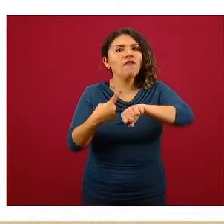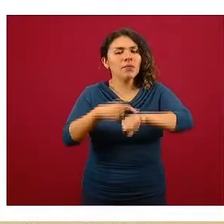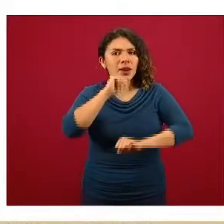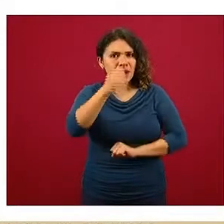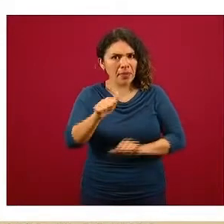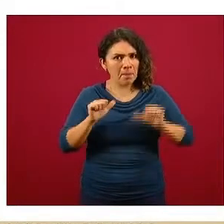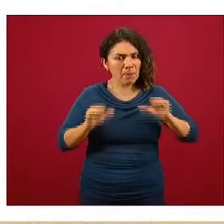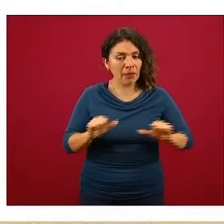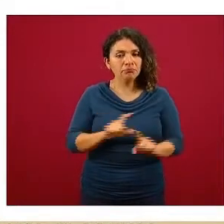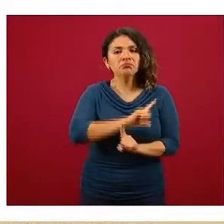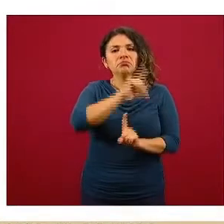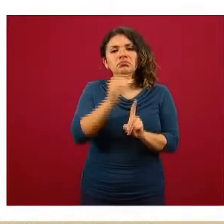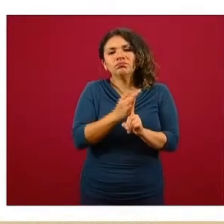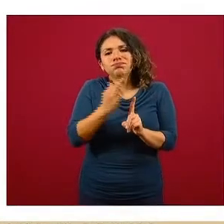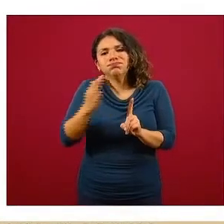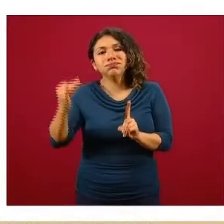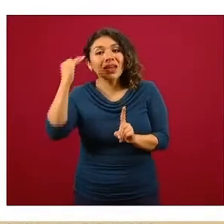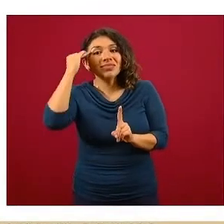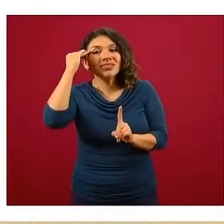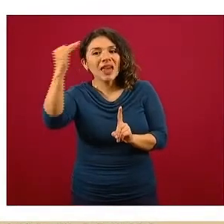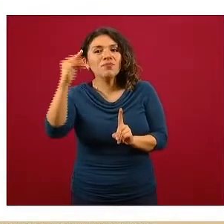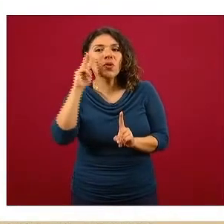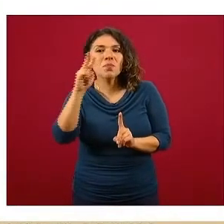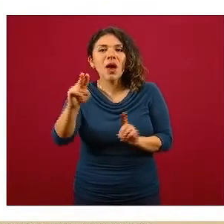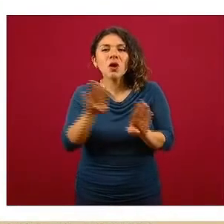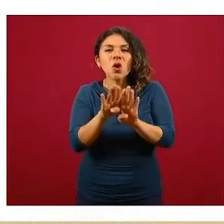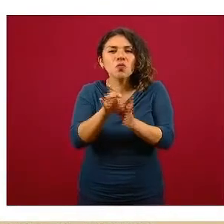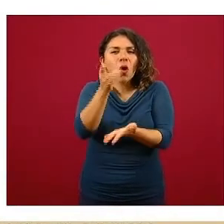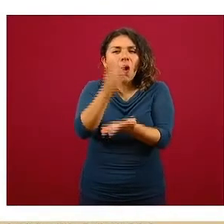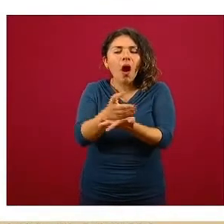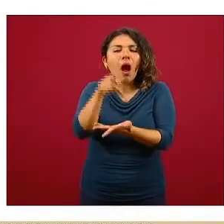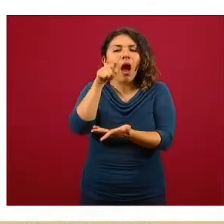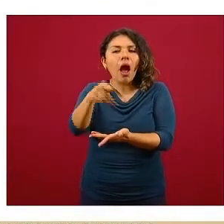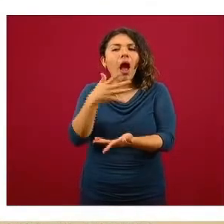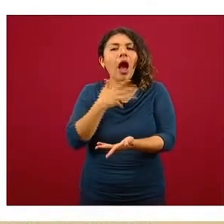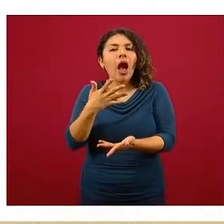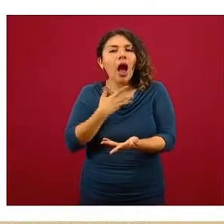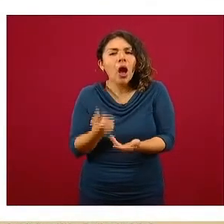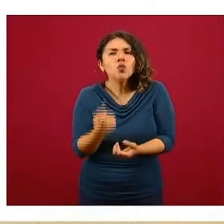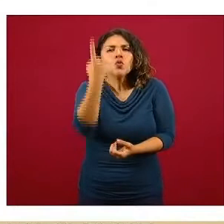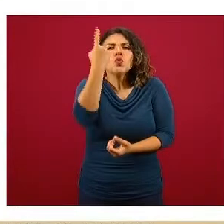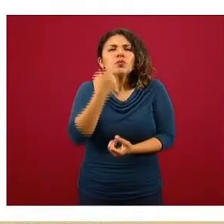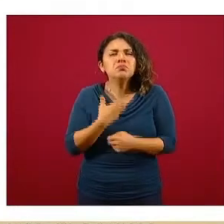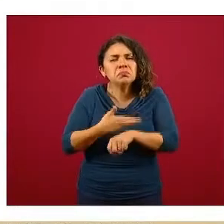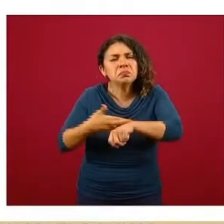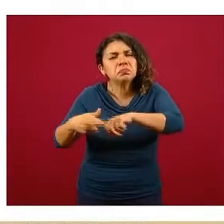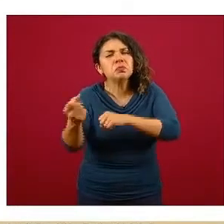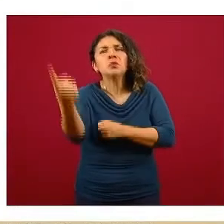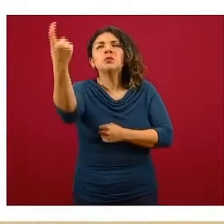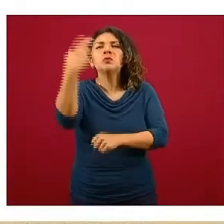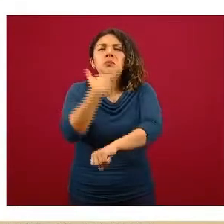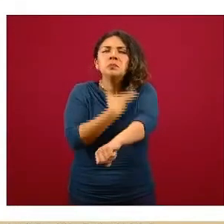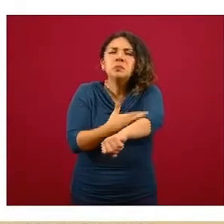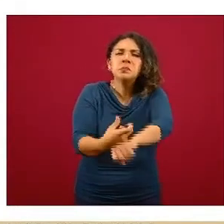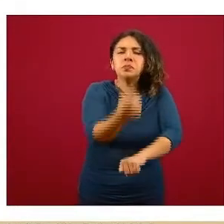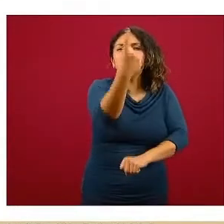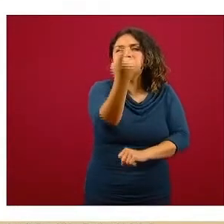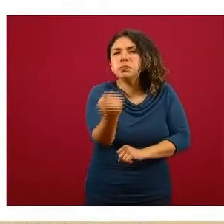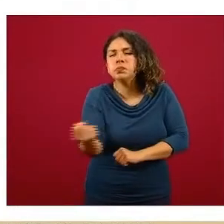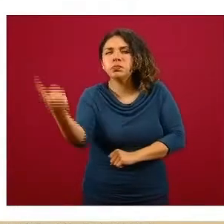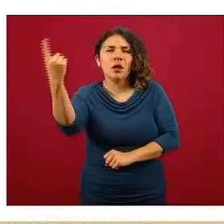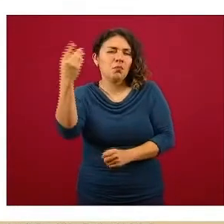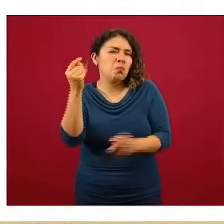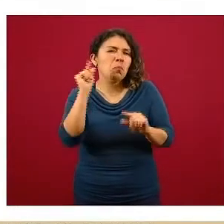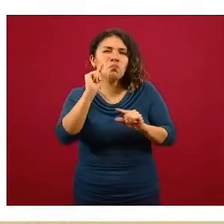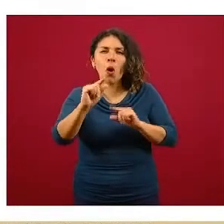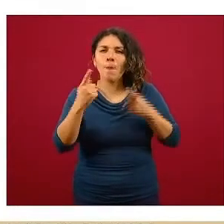vemos este periodo en el que puede estar identificado que había casos esporádicos o inclusive, como habíamos comentado, solamente